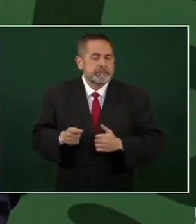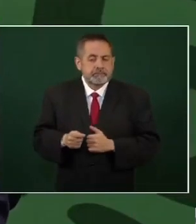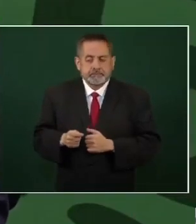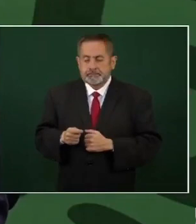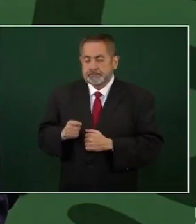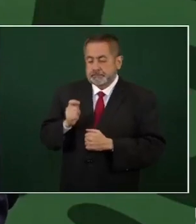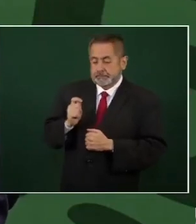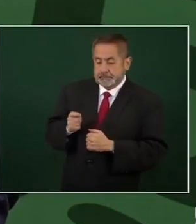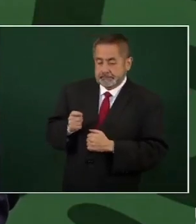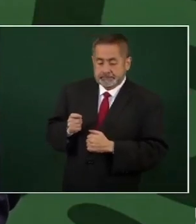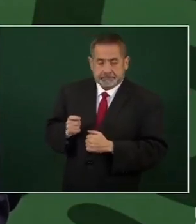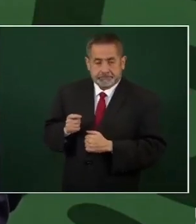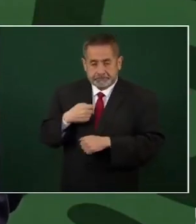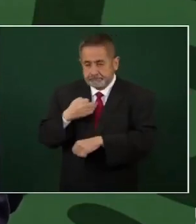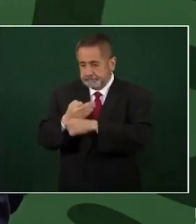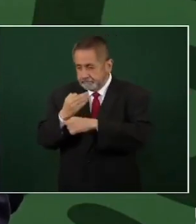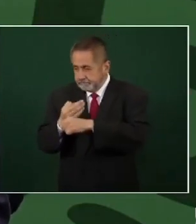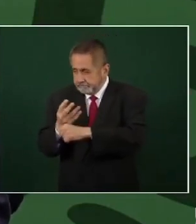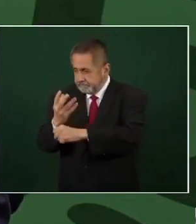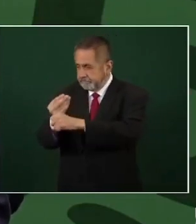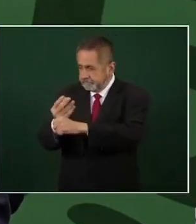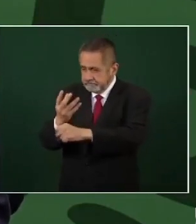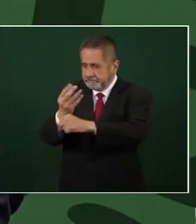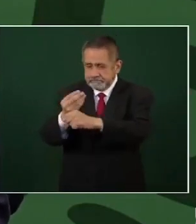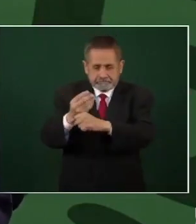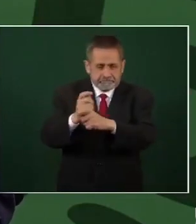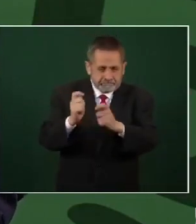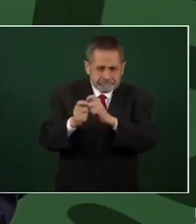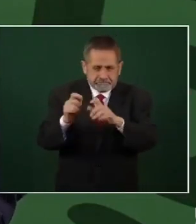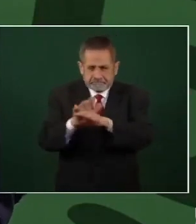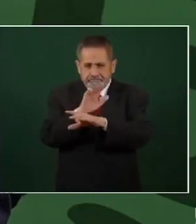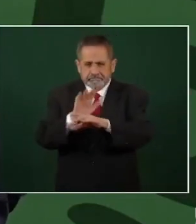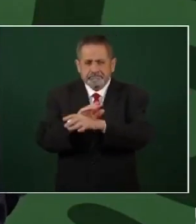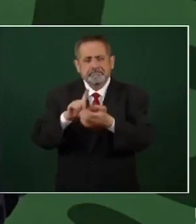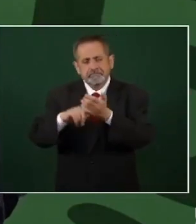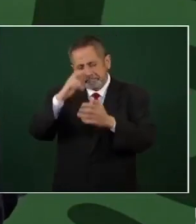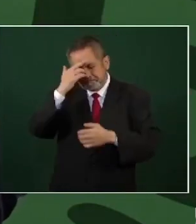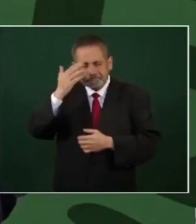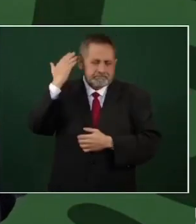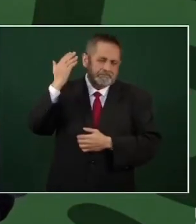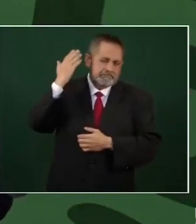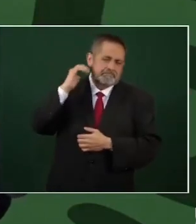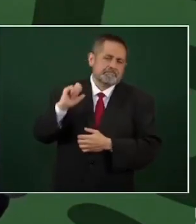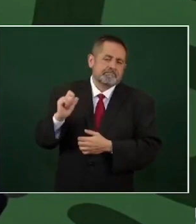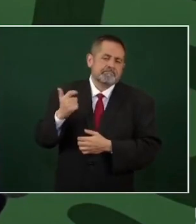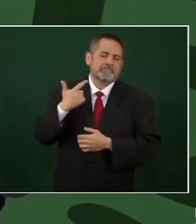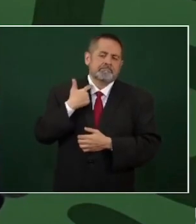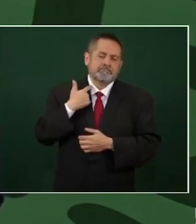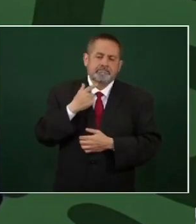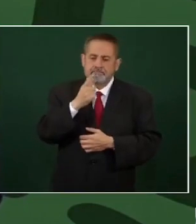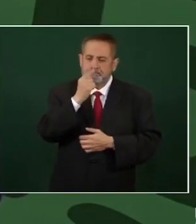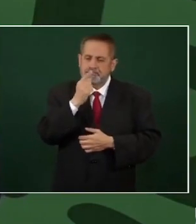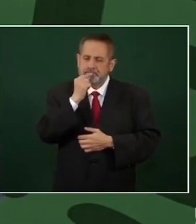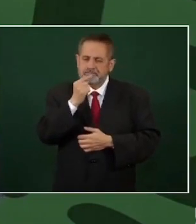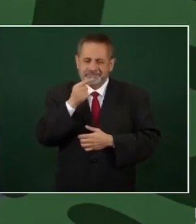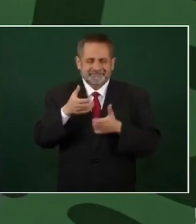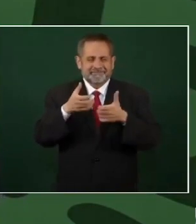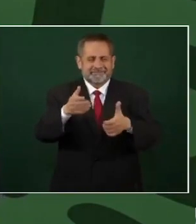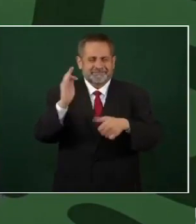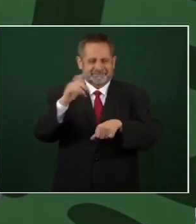una renovación de la antigua policía de caminos.